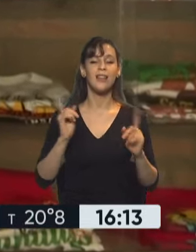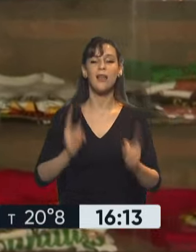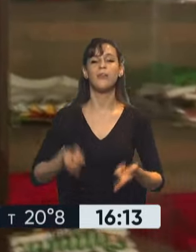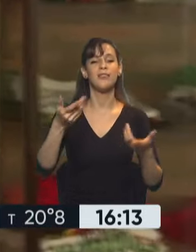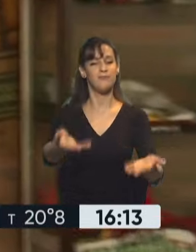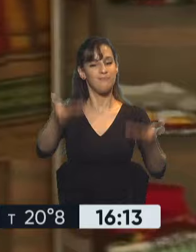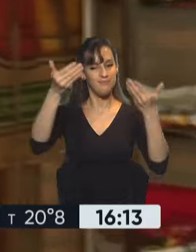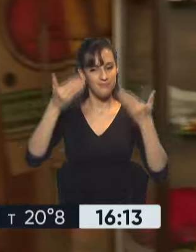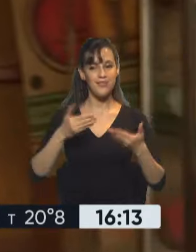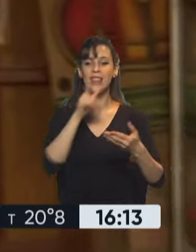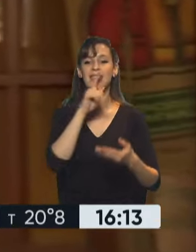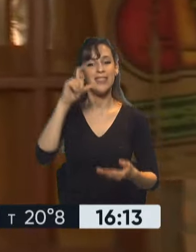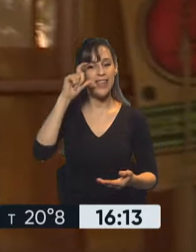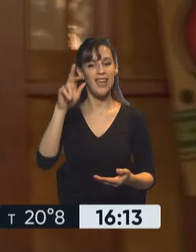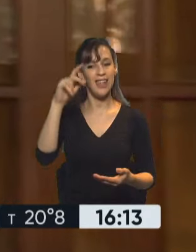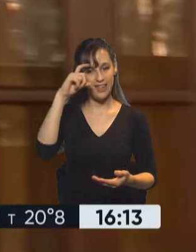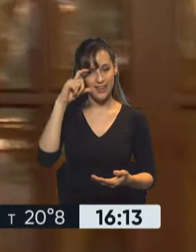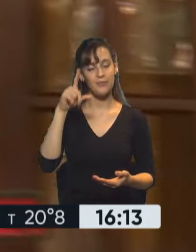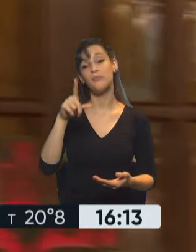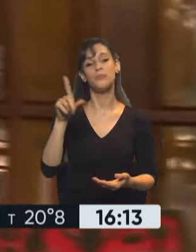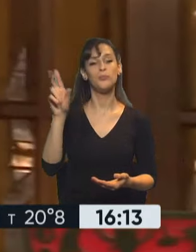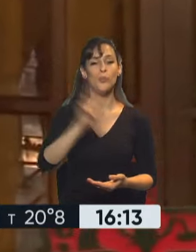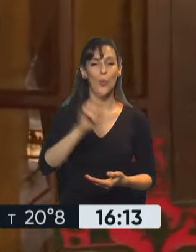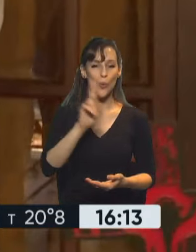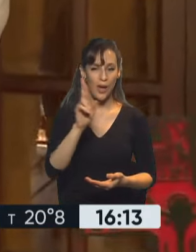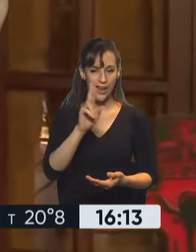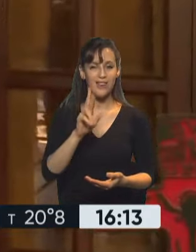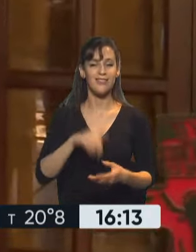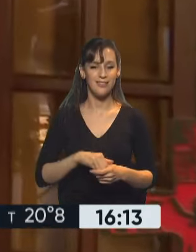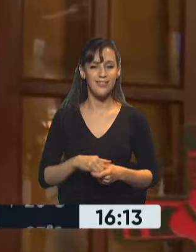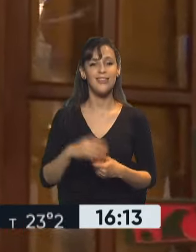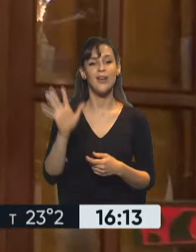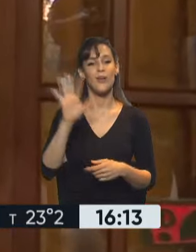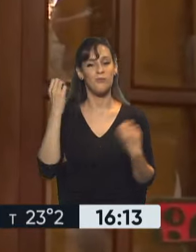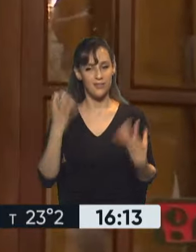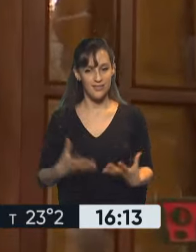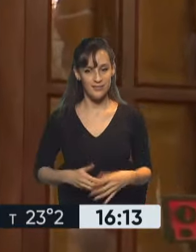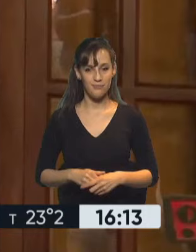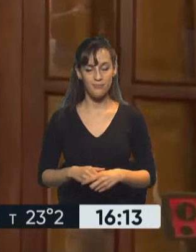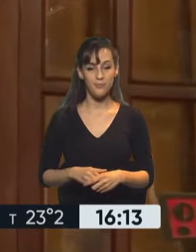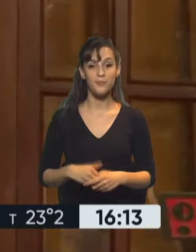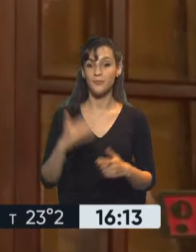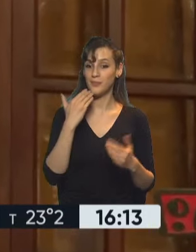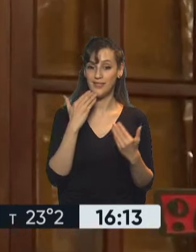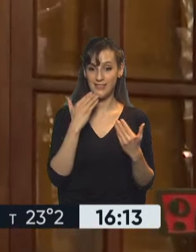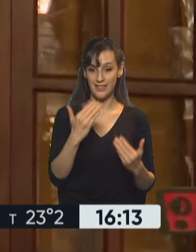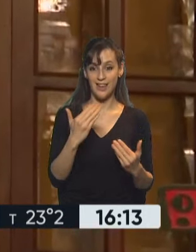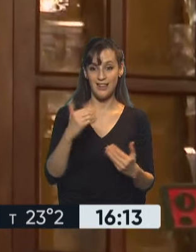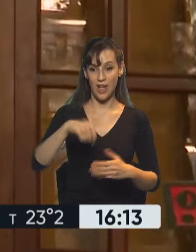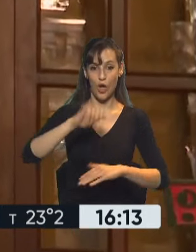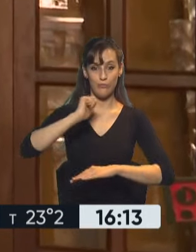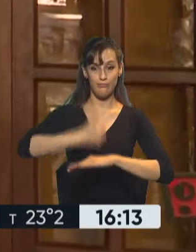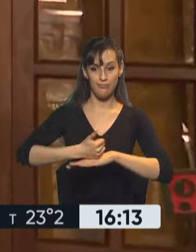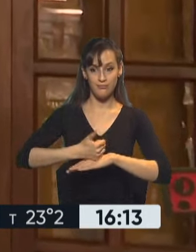Tere, que es la anfitriona, aquí. Tere, ¿cómo le va? Muchísimas gracias por estar aquí.